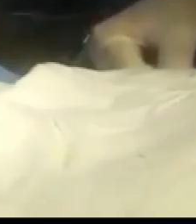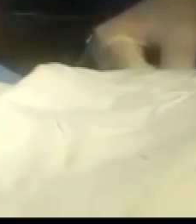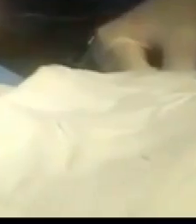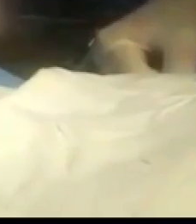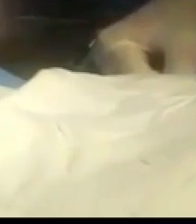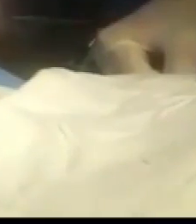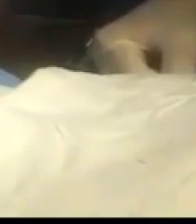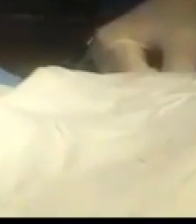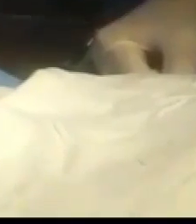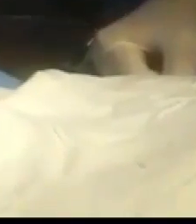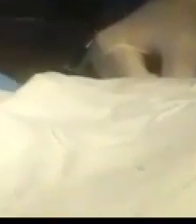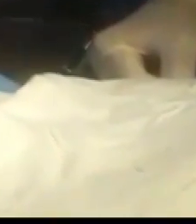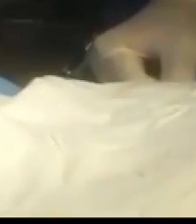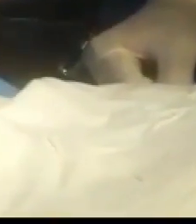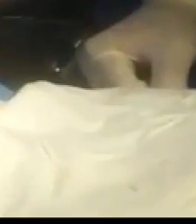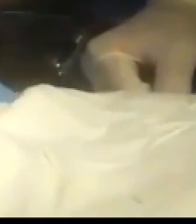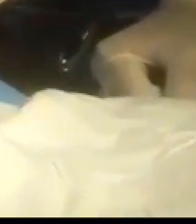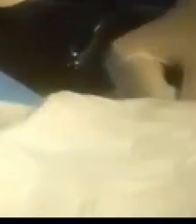general.